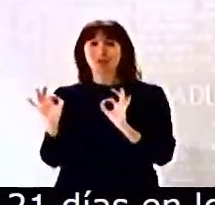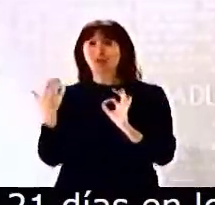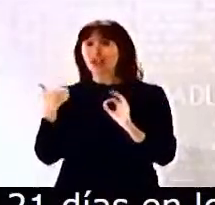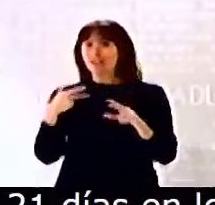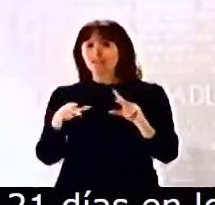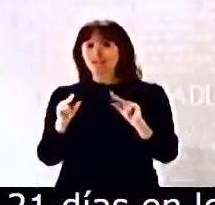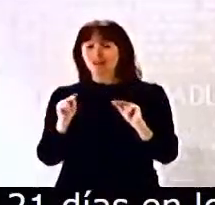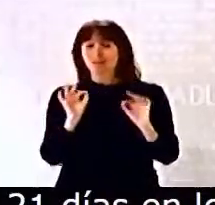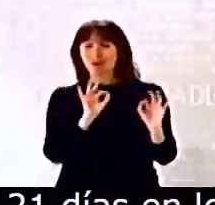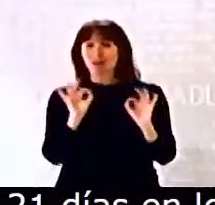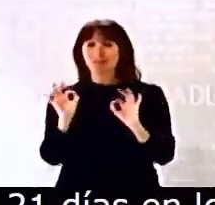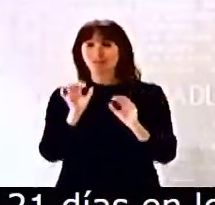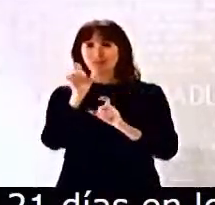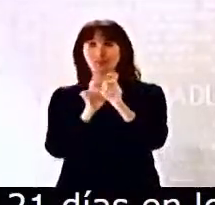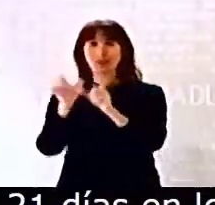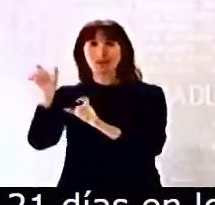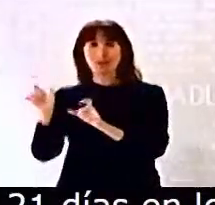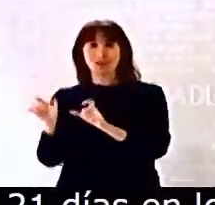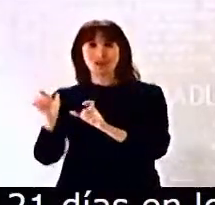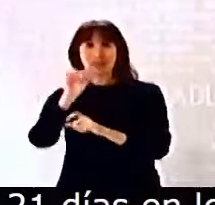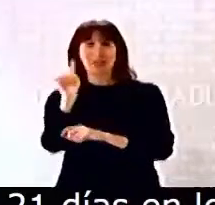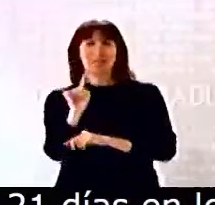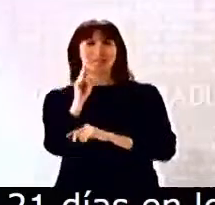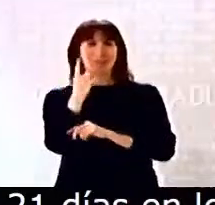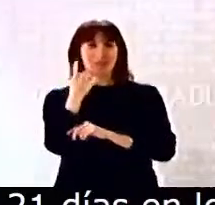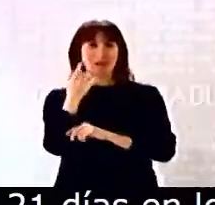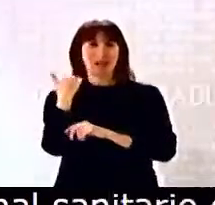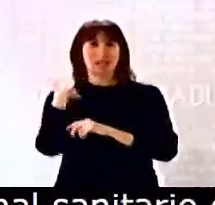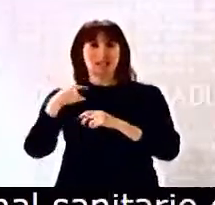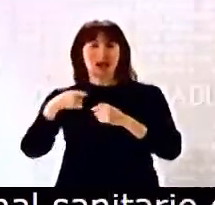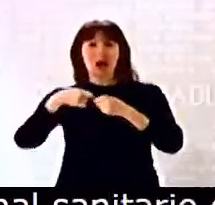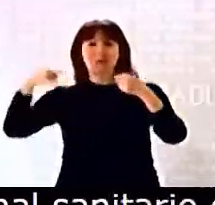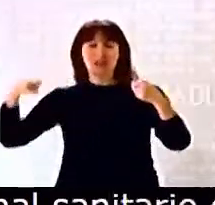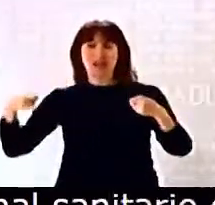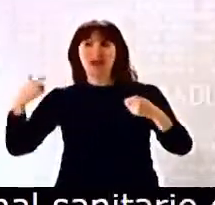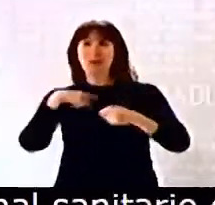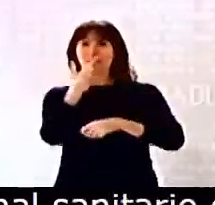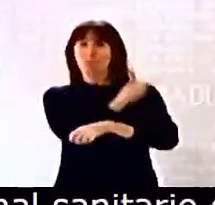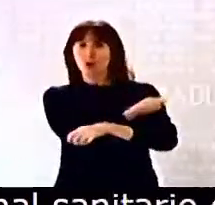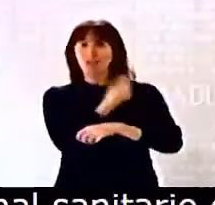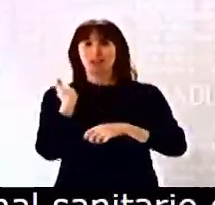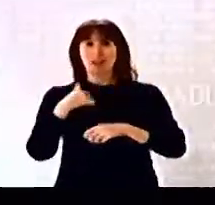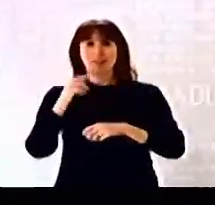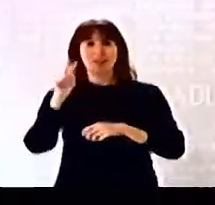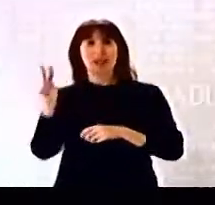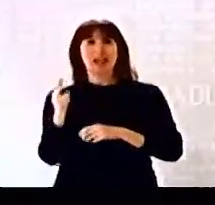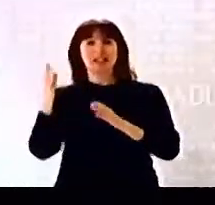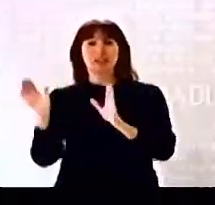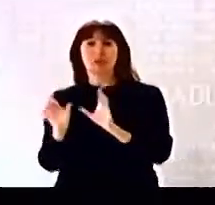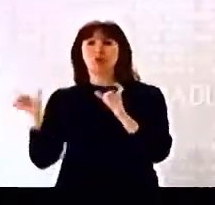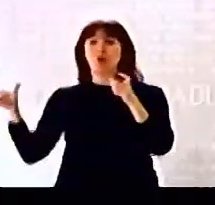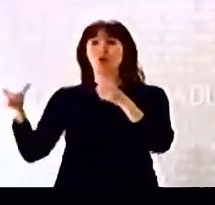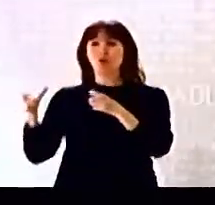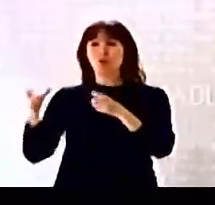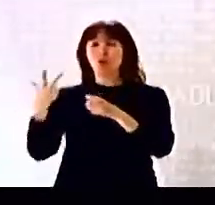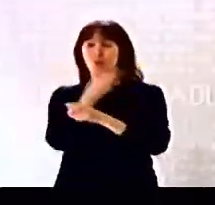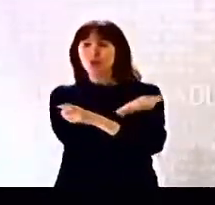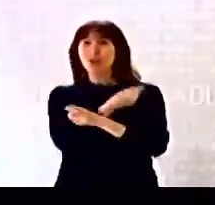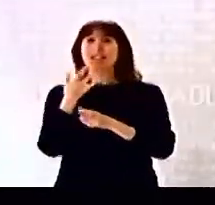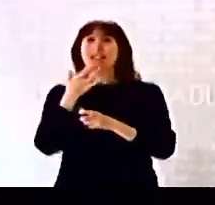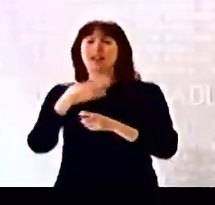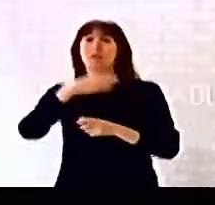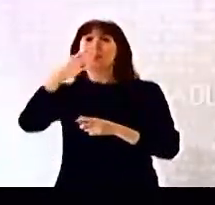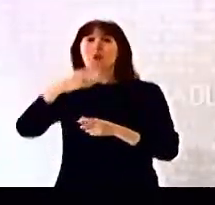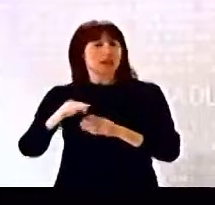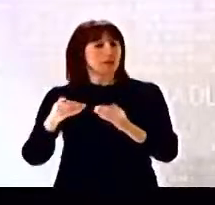casi todo el personal sanitario de primera línea ampliada. Pasaremos al siguiente colectivo en cuanto nos sea